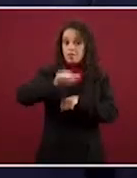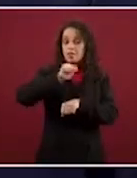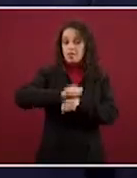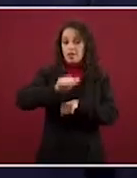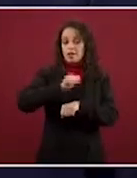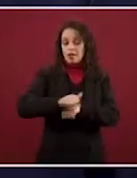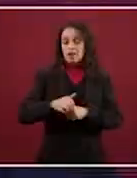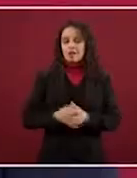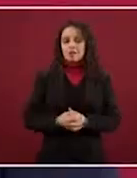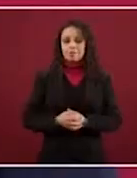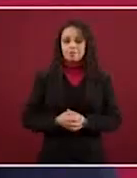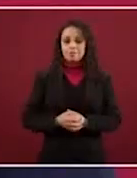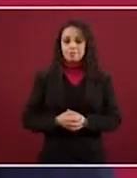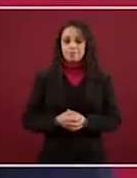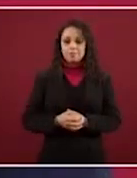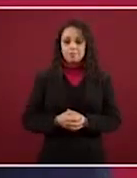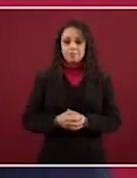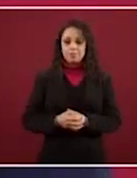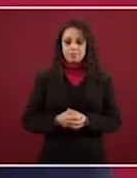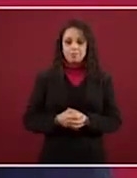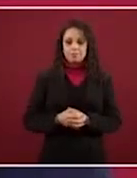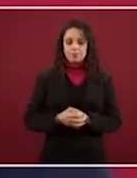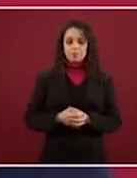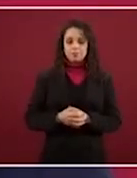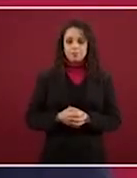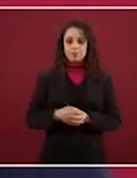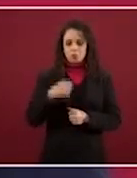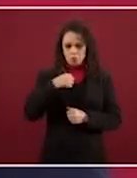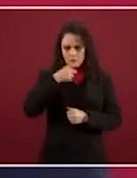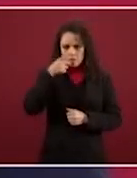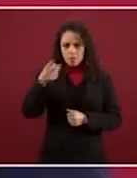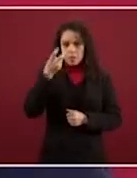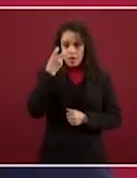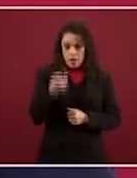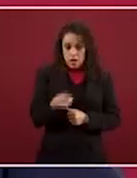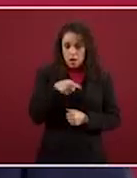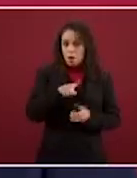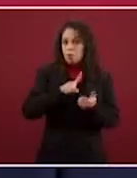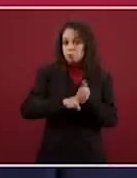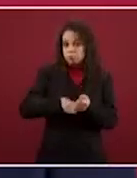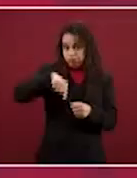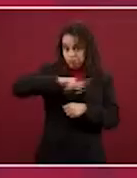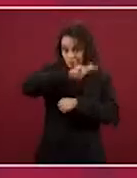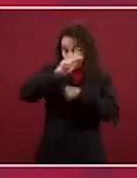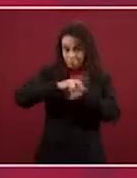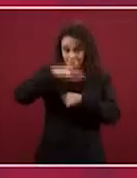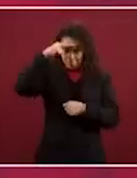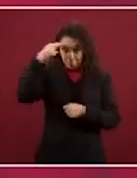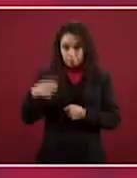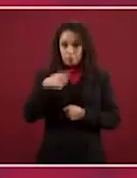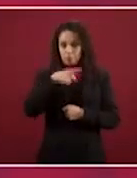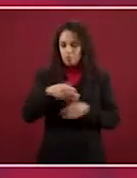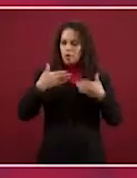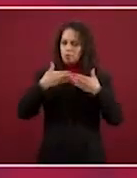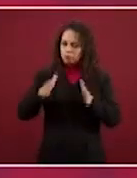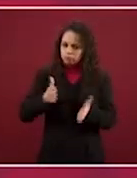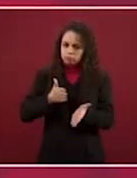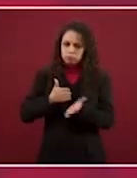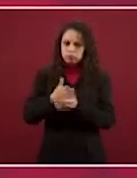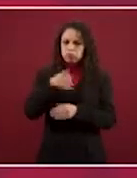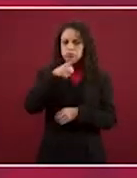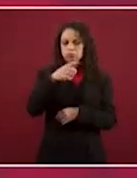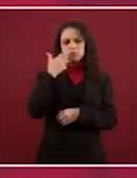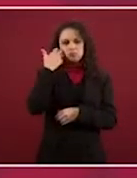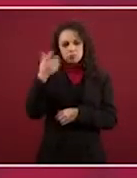le dije que esta era su casa y que estaban las puertas abiertas para